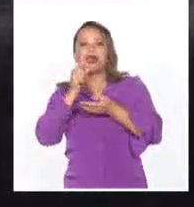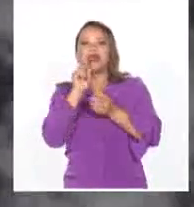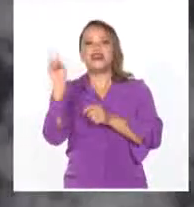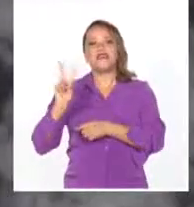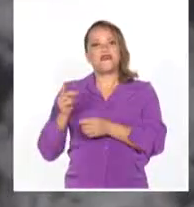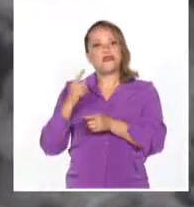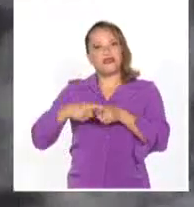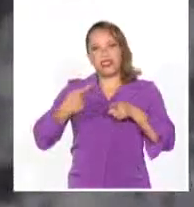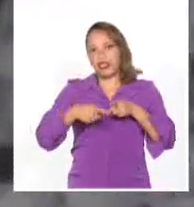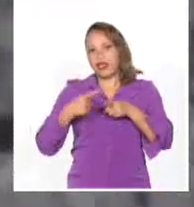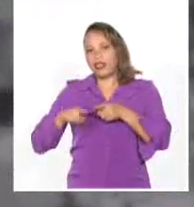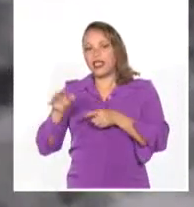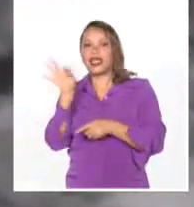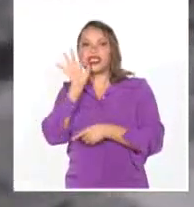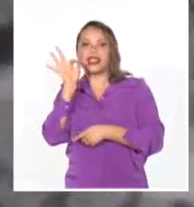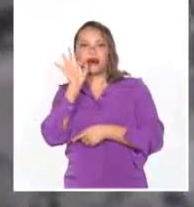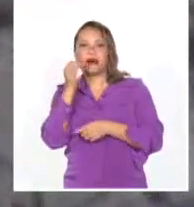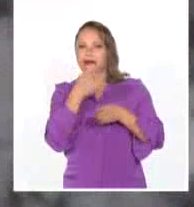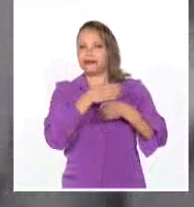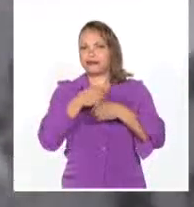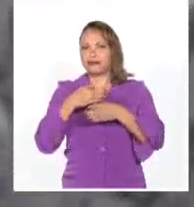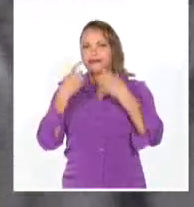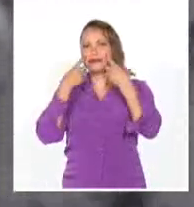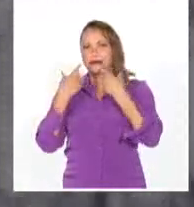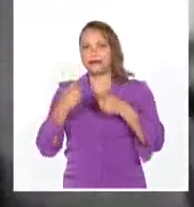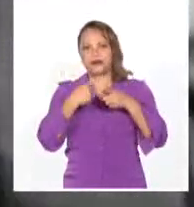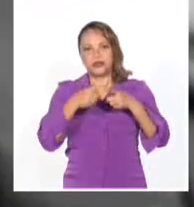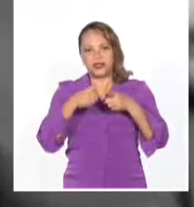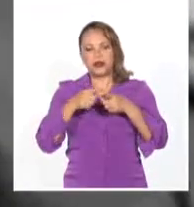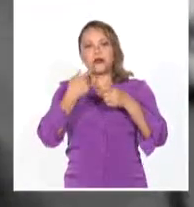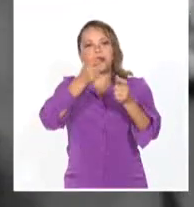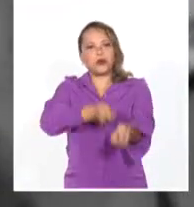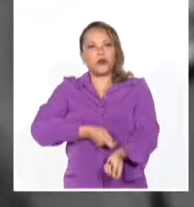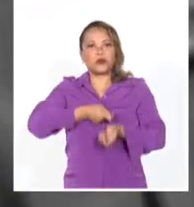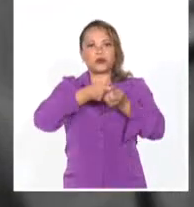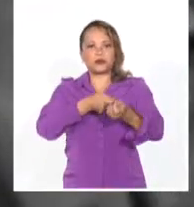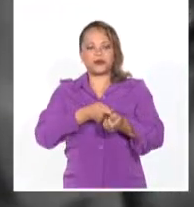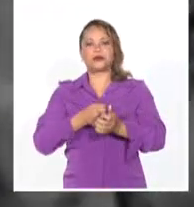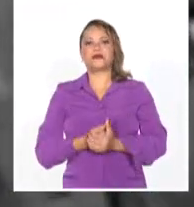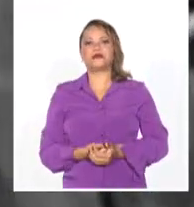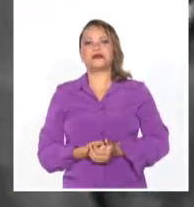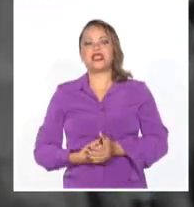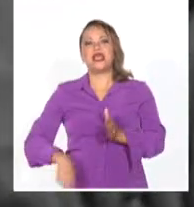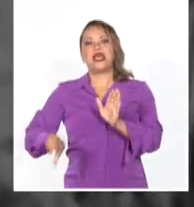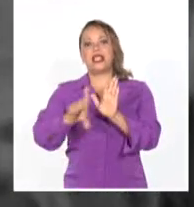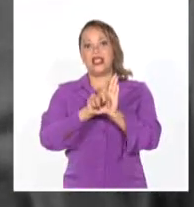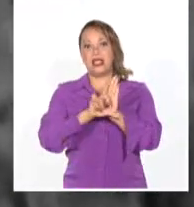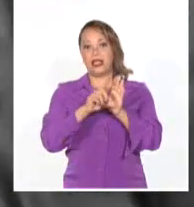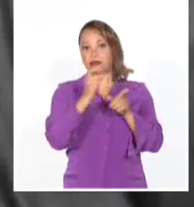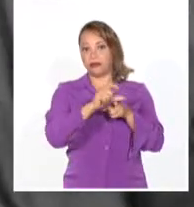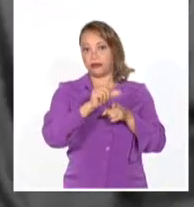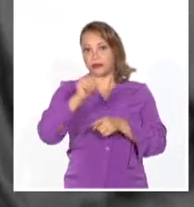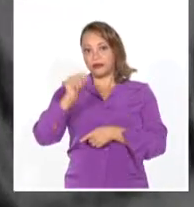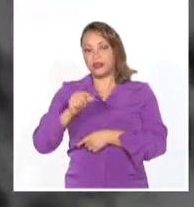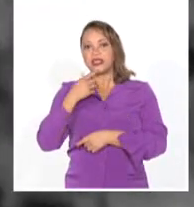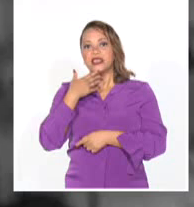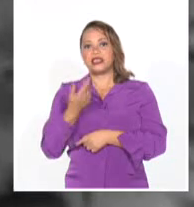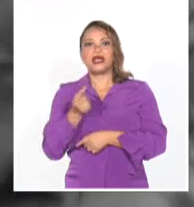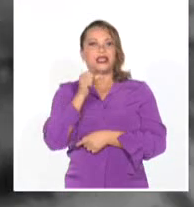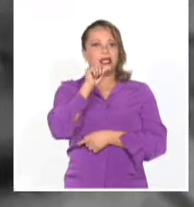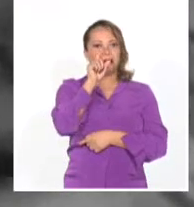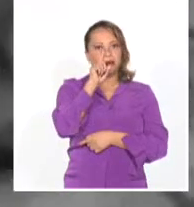hortalizas, tabaco y otras importantes líneas productivas. La ley de reforma agraria le dijo adiós al